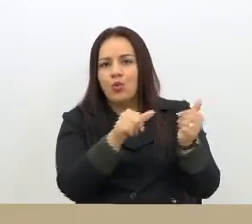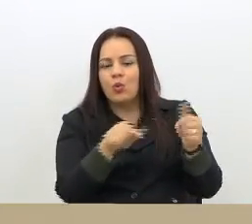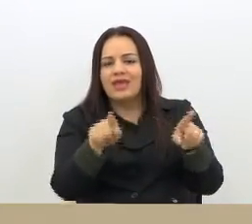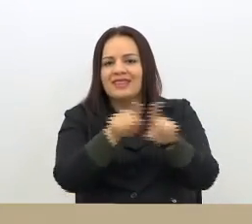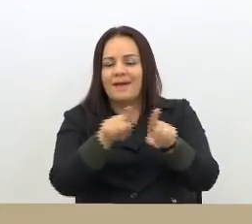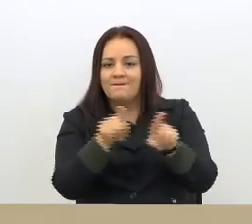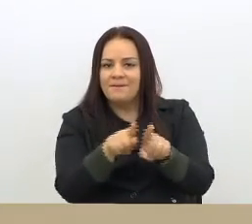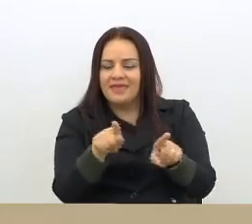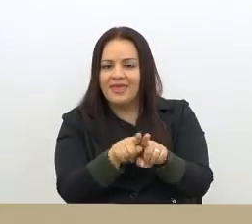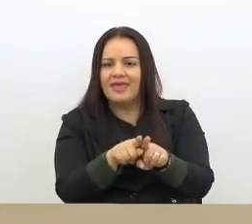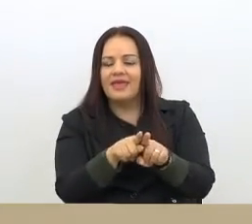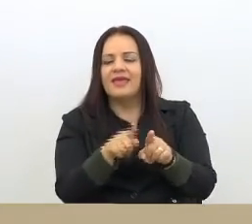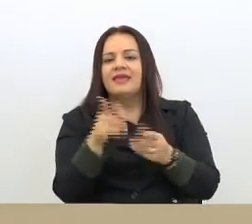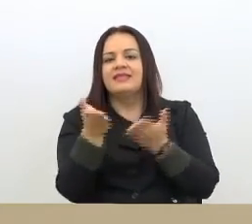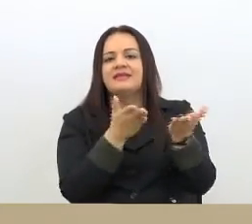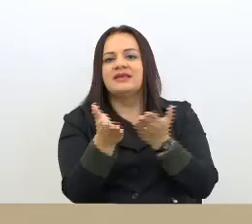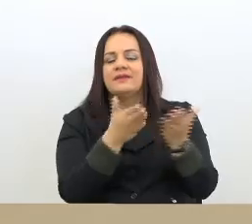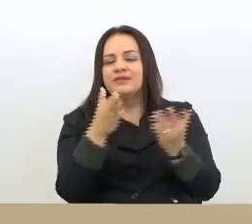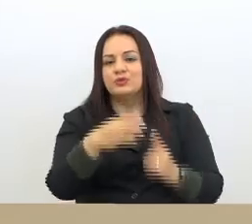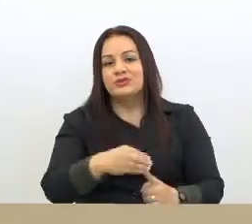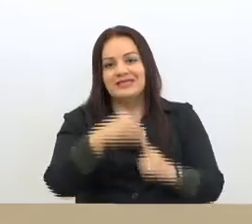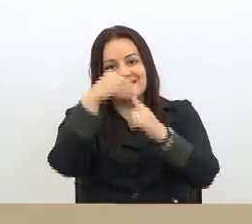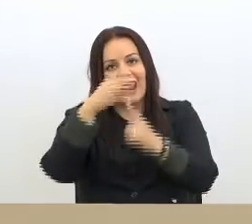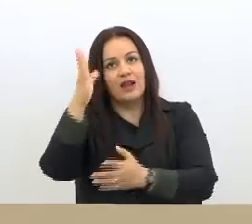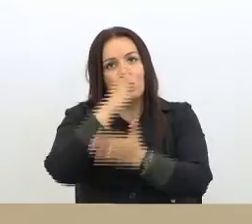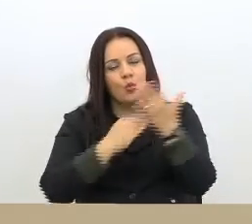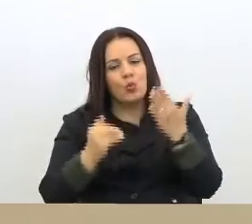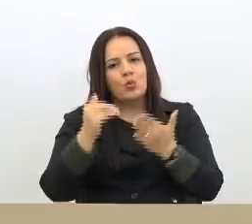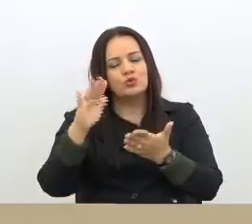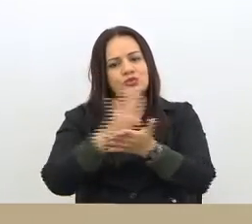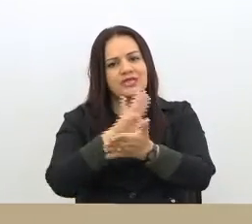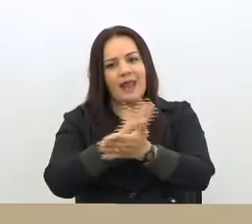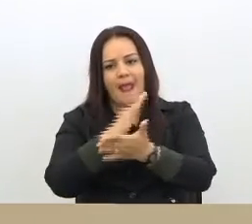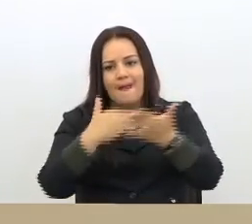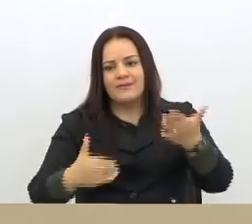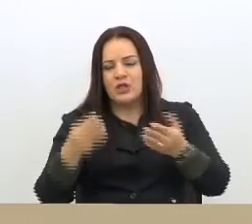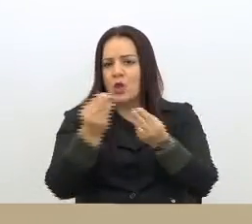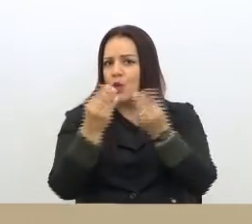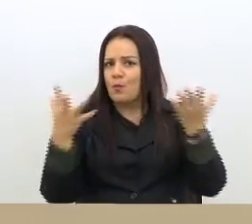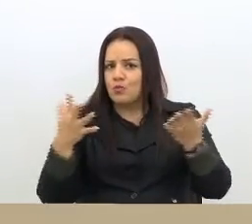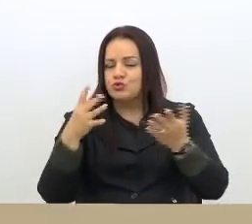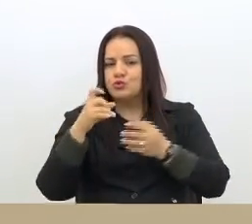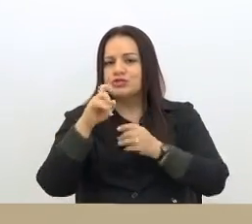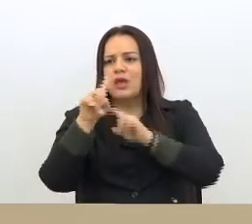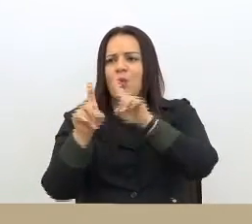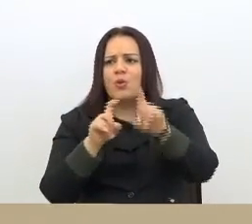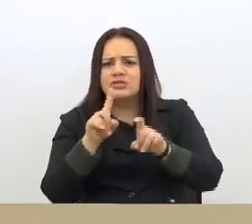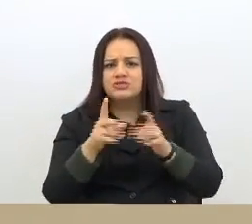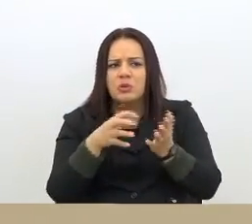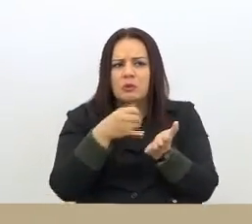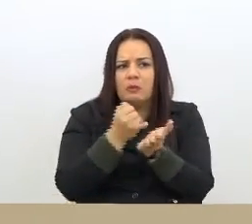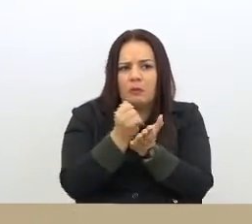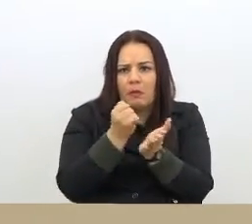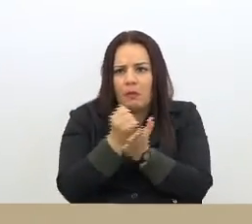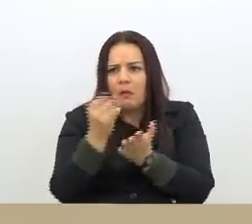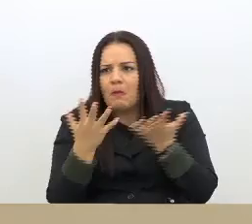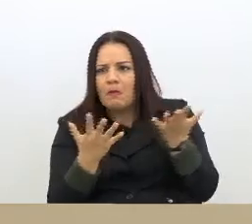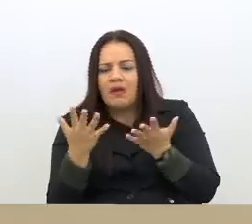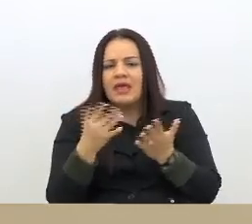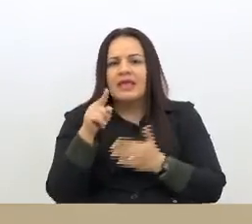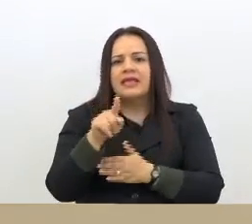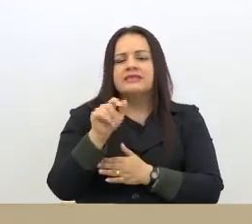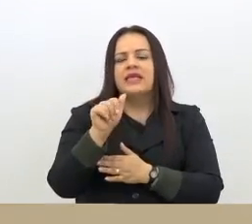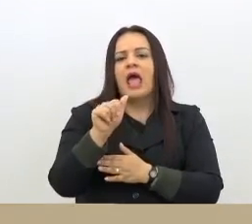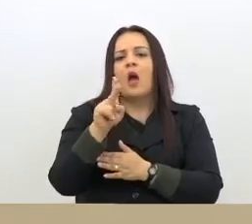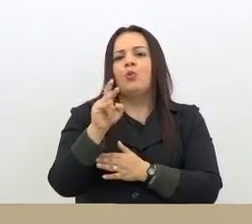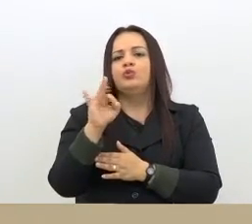también de lo que son servicios esenciales, algunos trámites, que mucho se cuestionó, que eran también las autopsias y lo